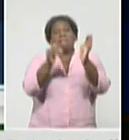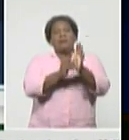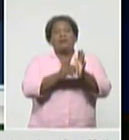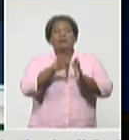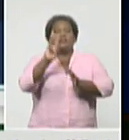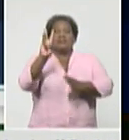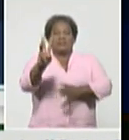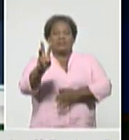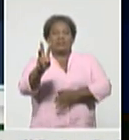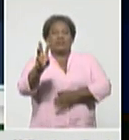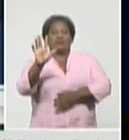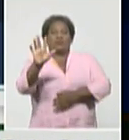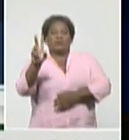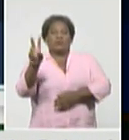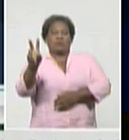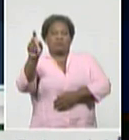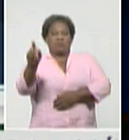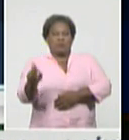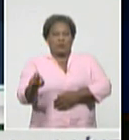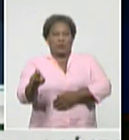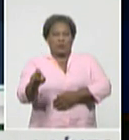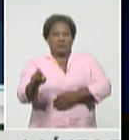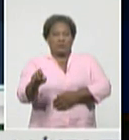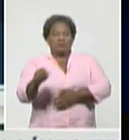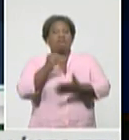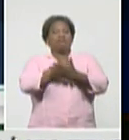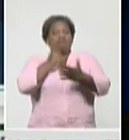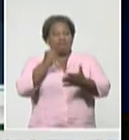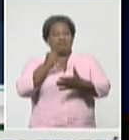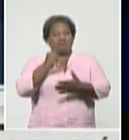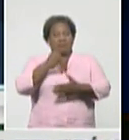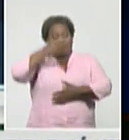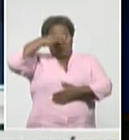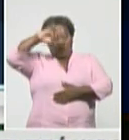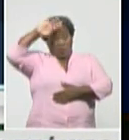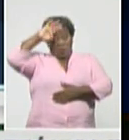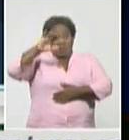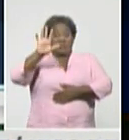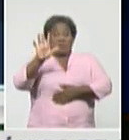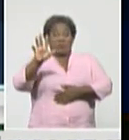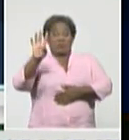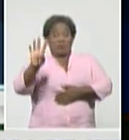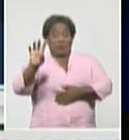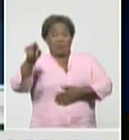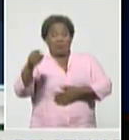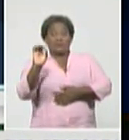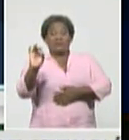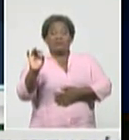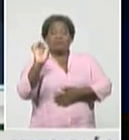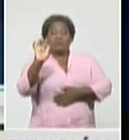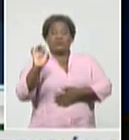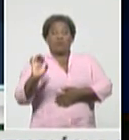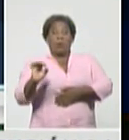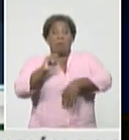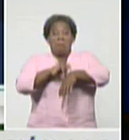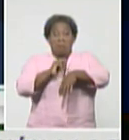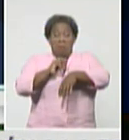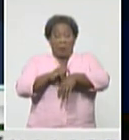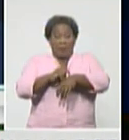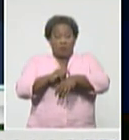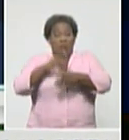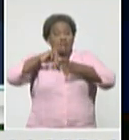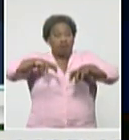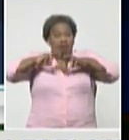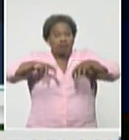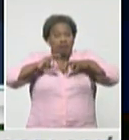personas diagnosticadas en nuestro país, el 54,7%, que en el momento del diagnóstico no